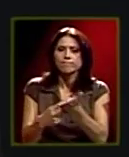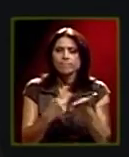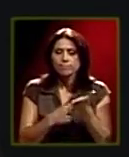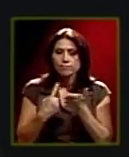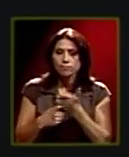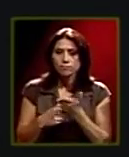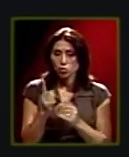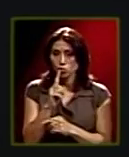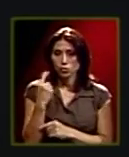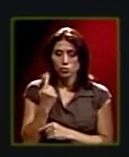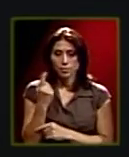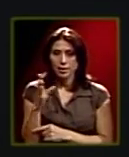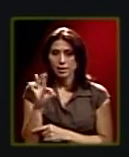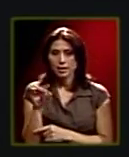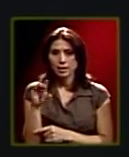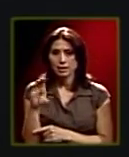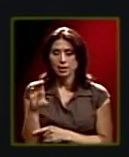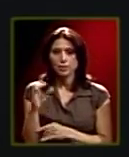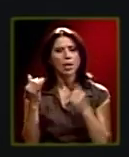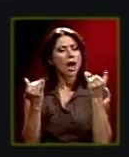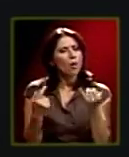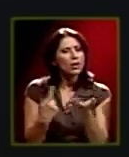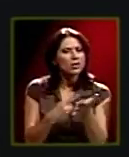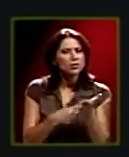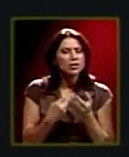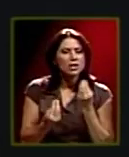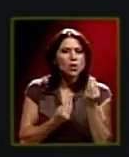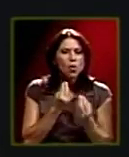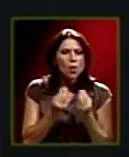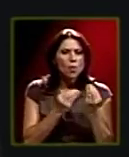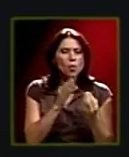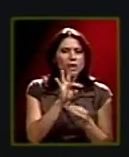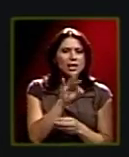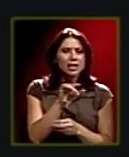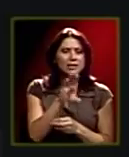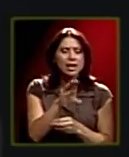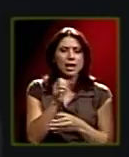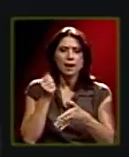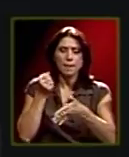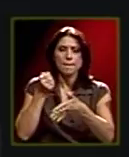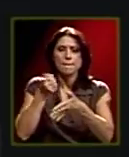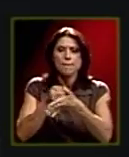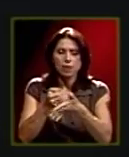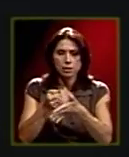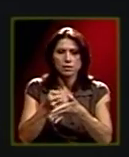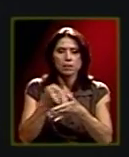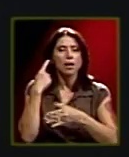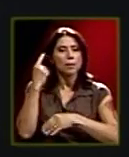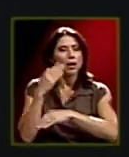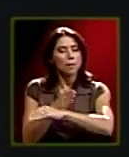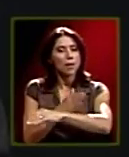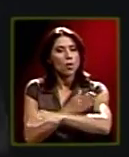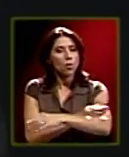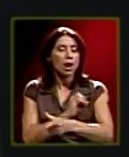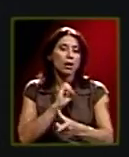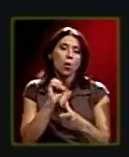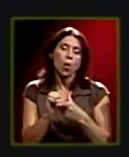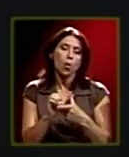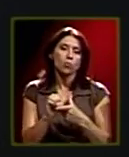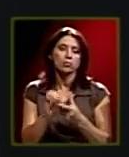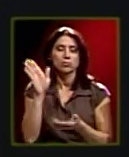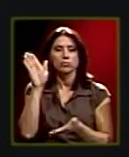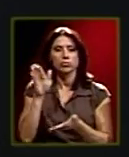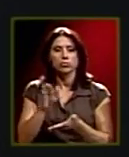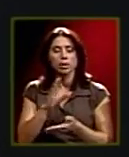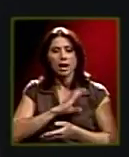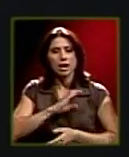que el TLC, es cómo es el TLC o cómo esa decisión impacta para mejorar o para disminuir la calidad